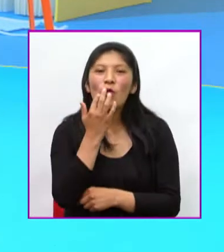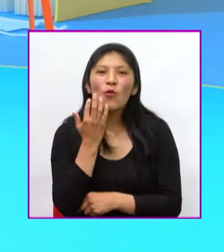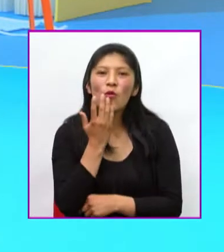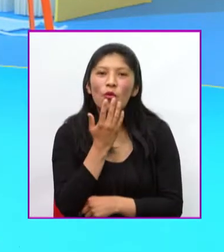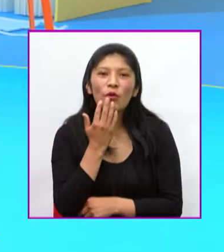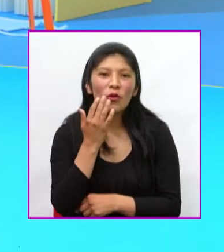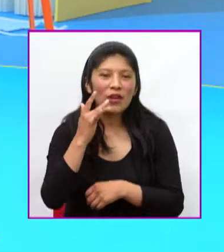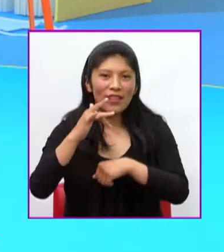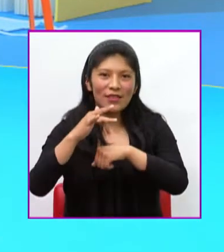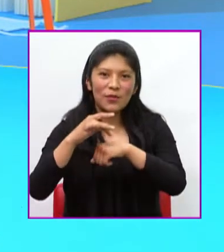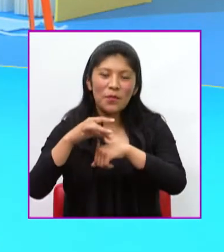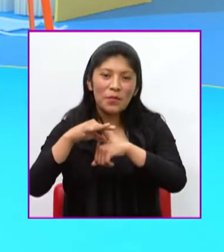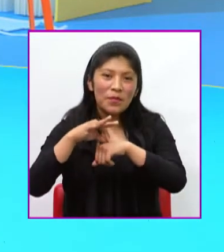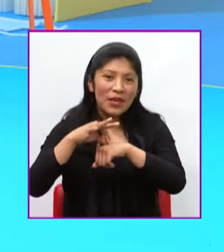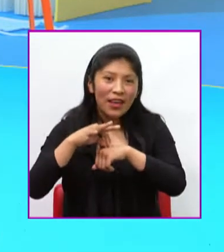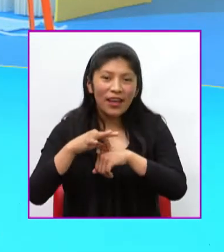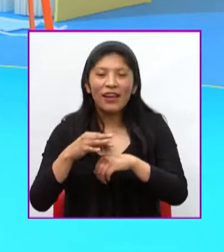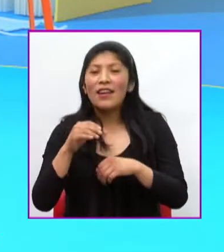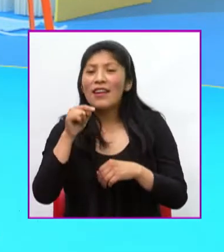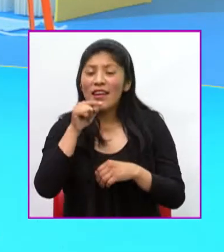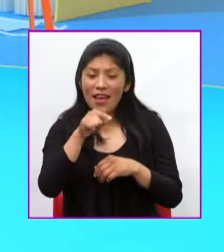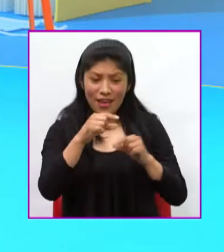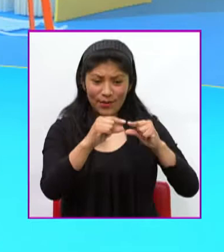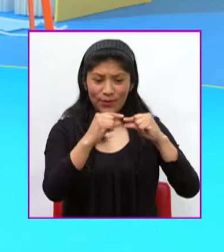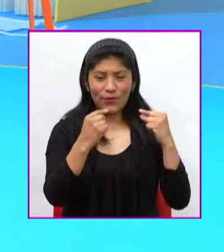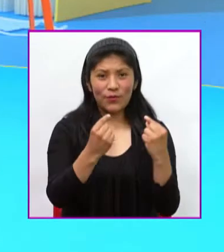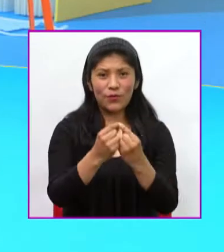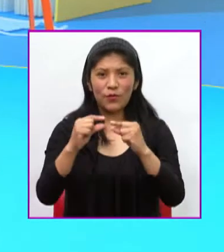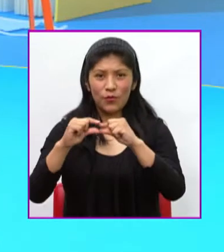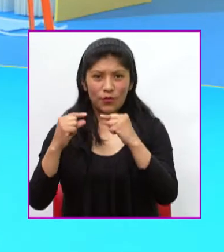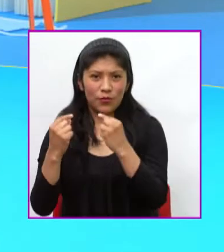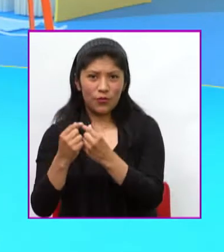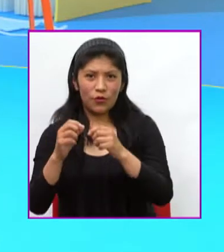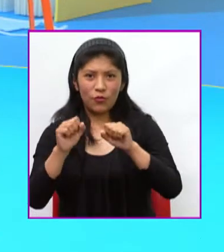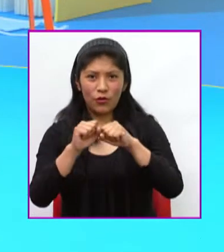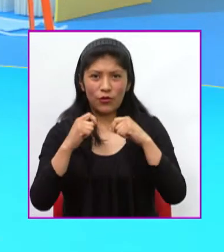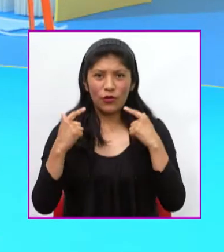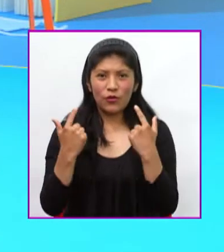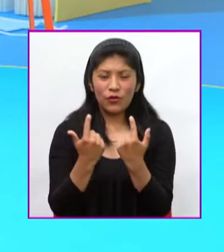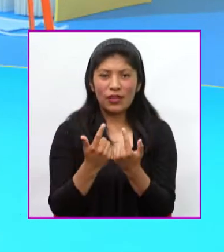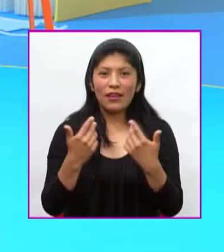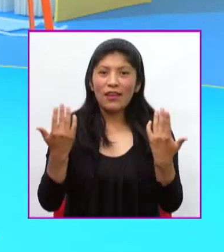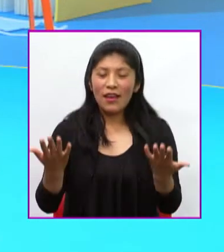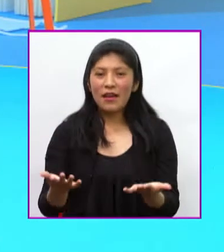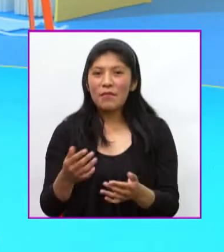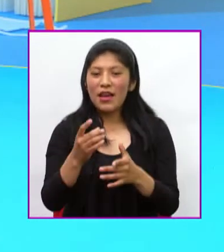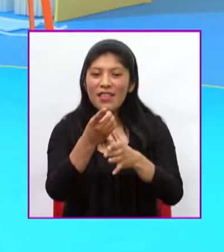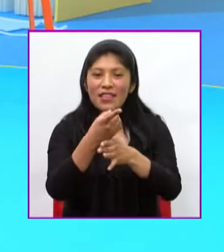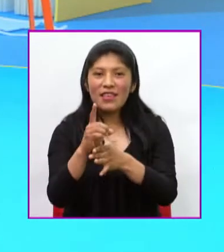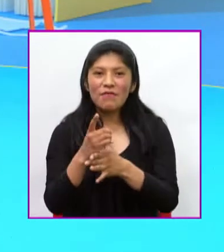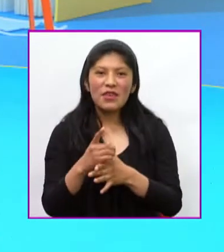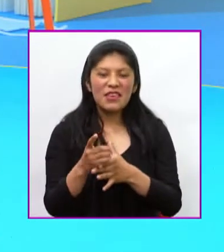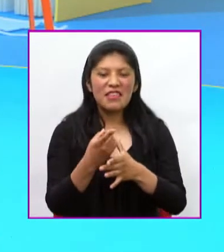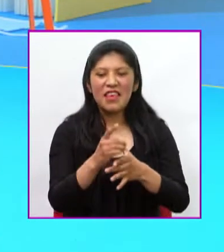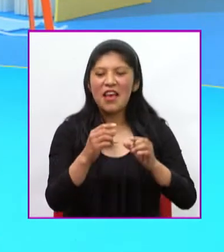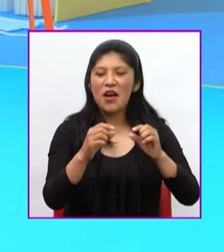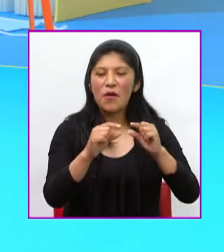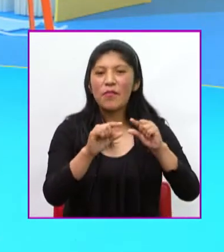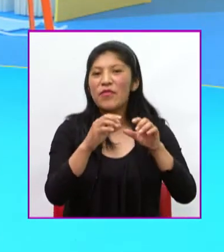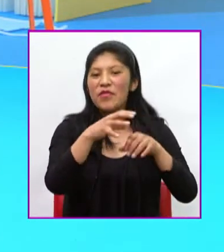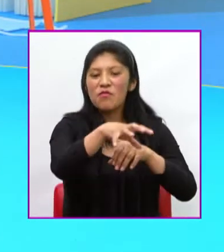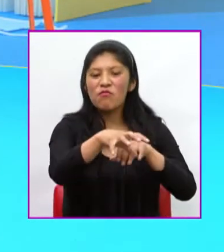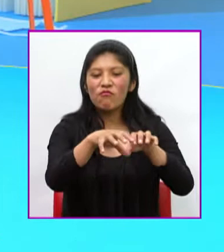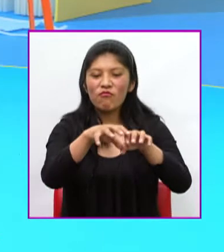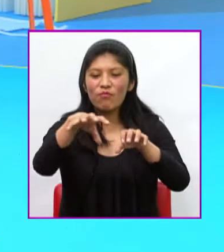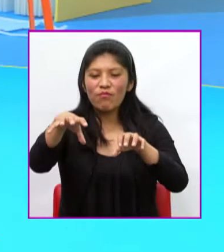piel. Estos grupos sociales eran divididos entre sí por los